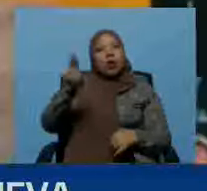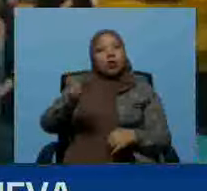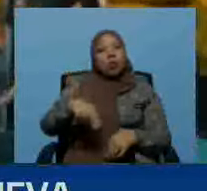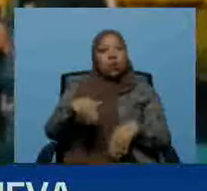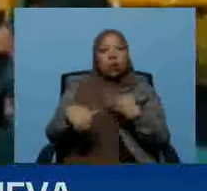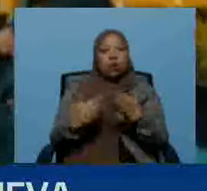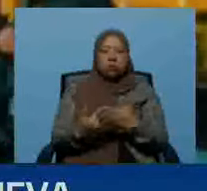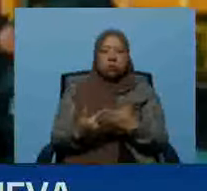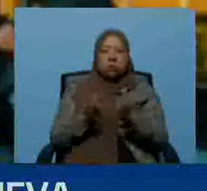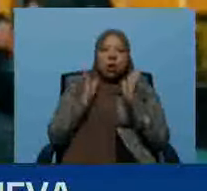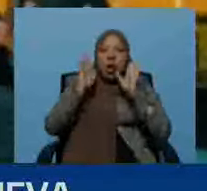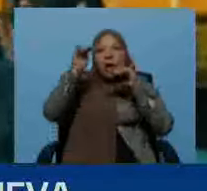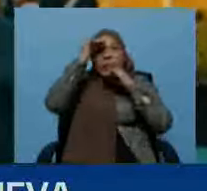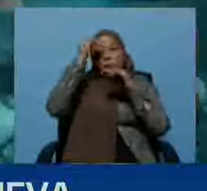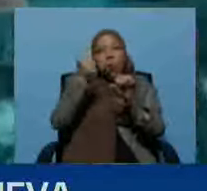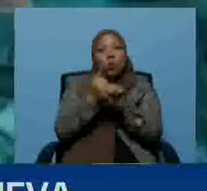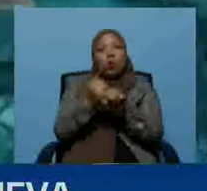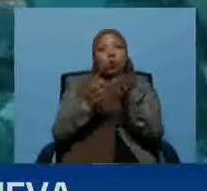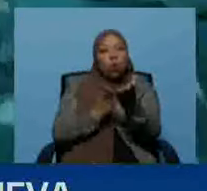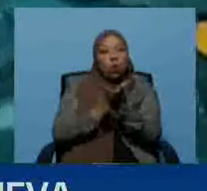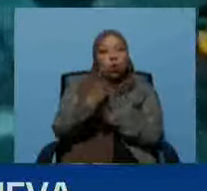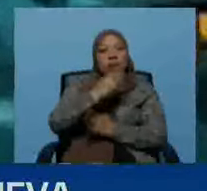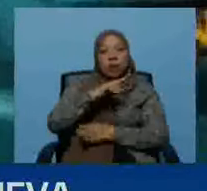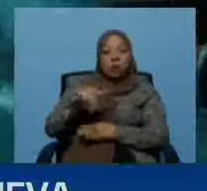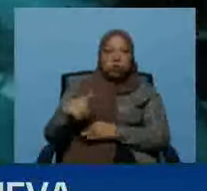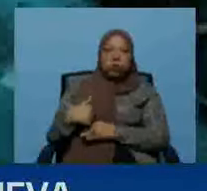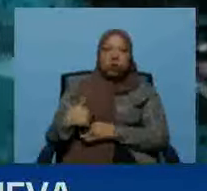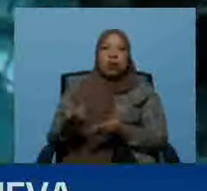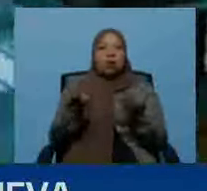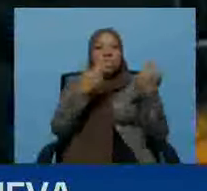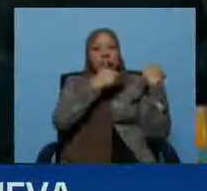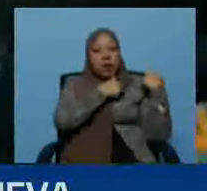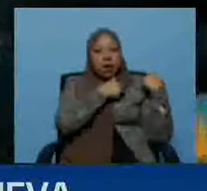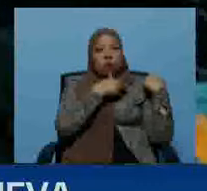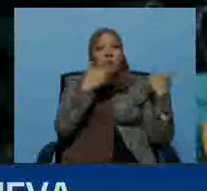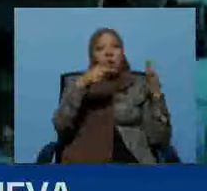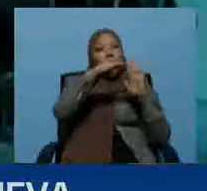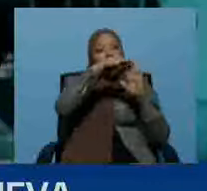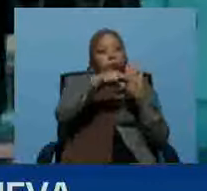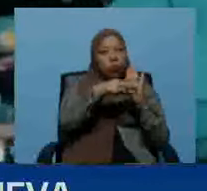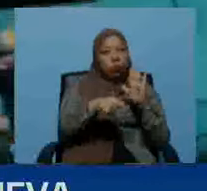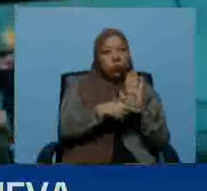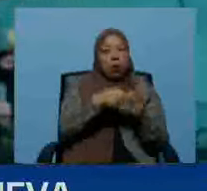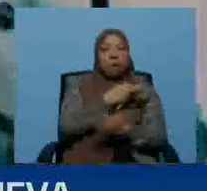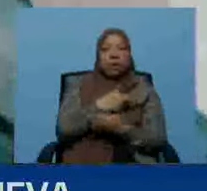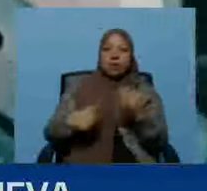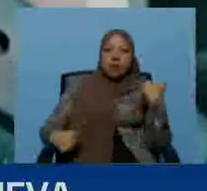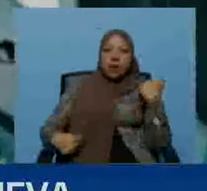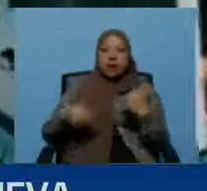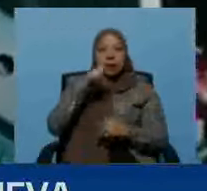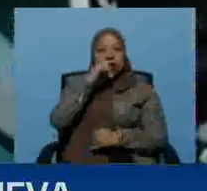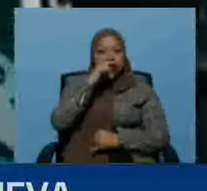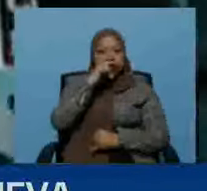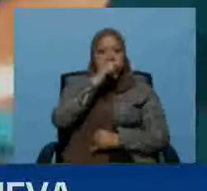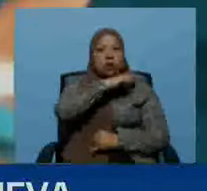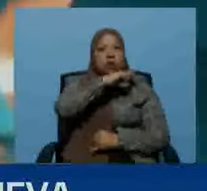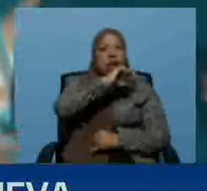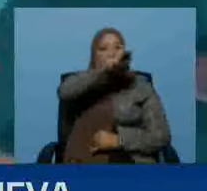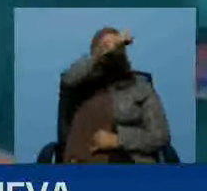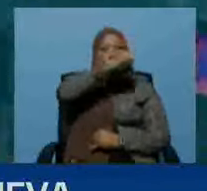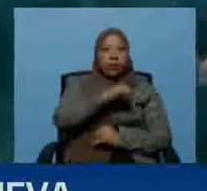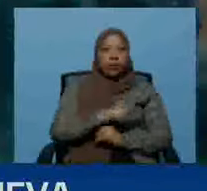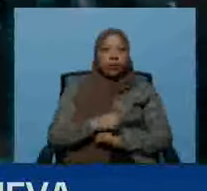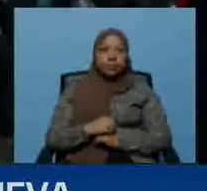nunca, apegado a los lineamientos y directrices ordenados por usted, mi comandante en jefe.